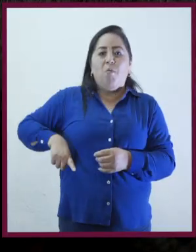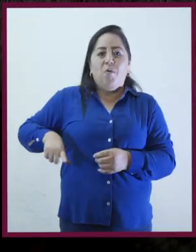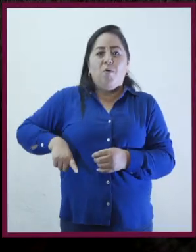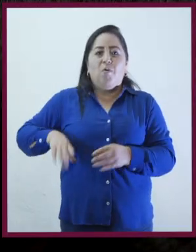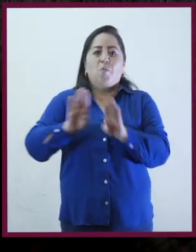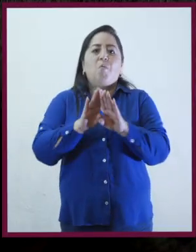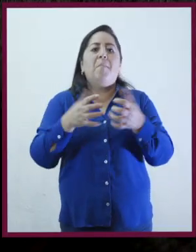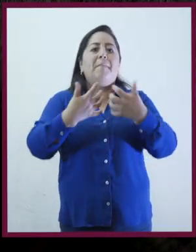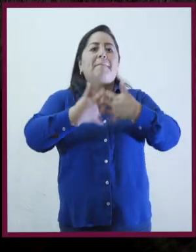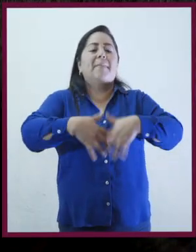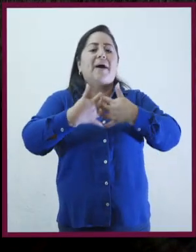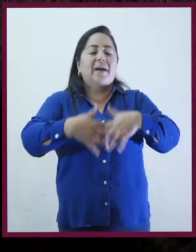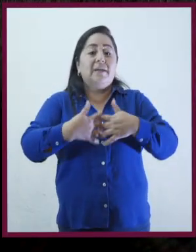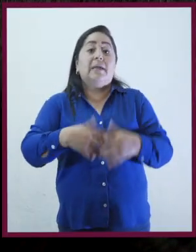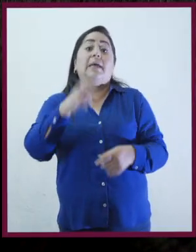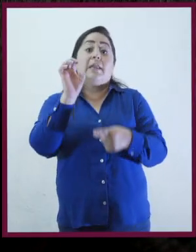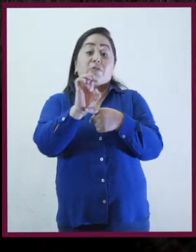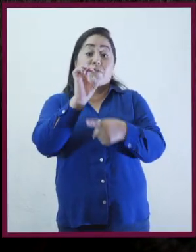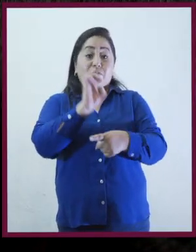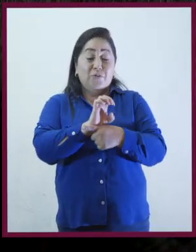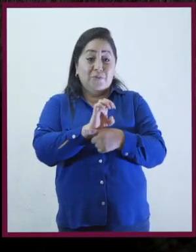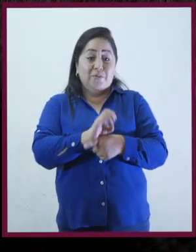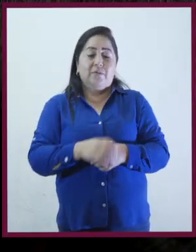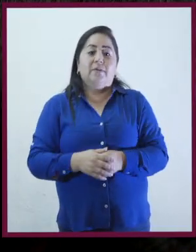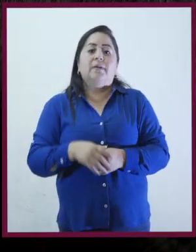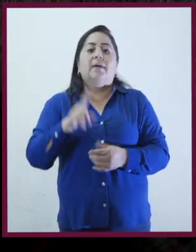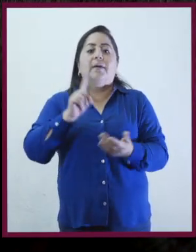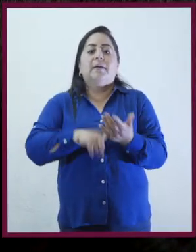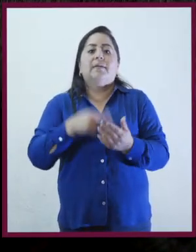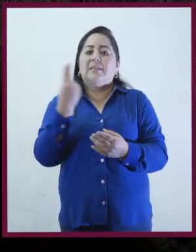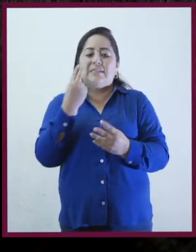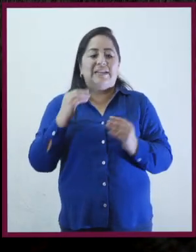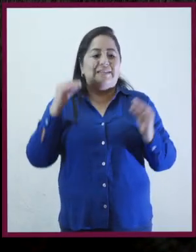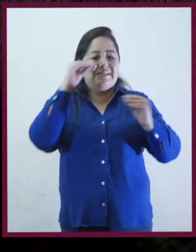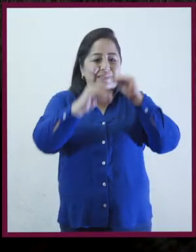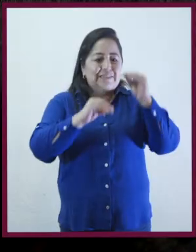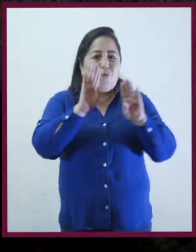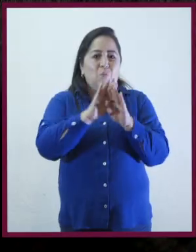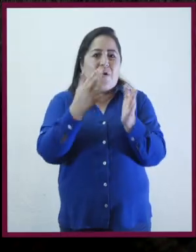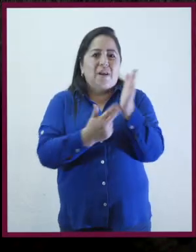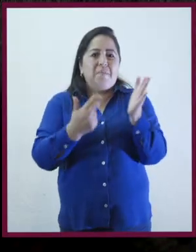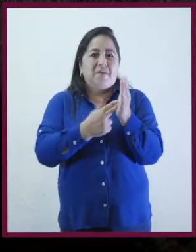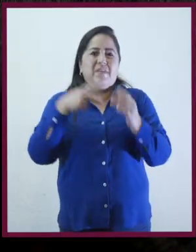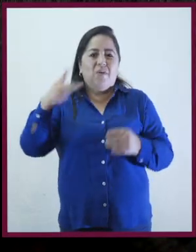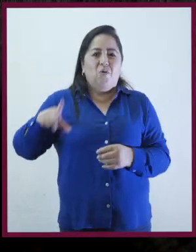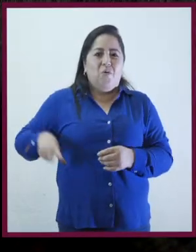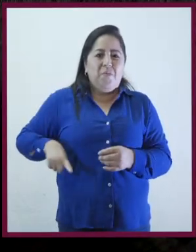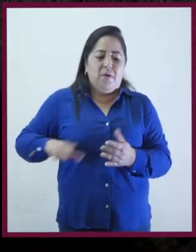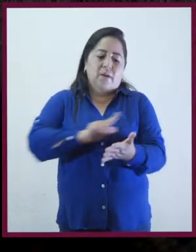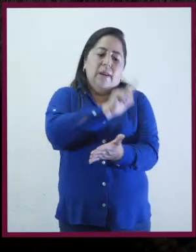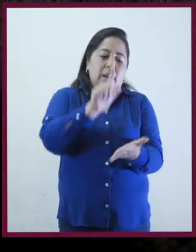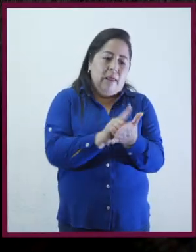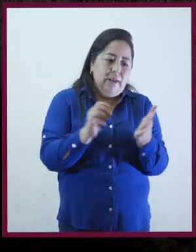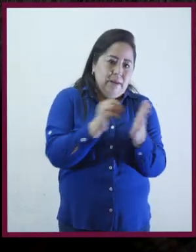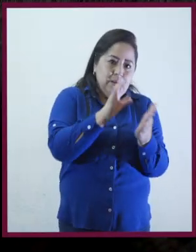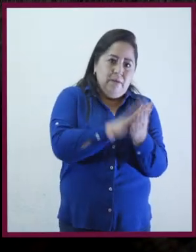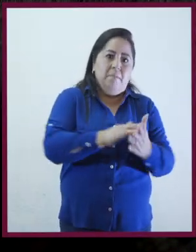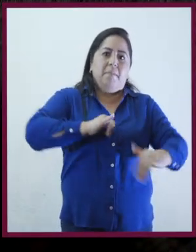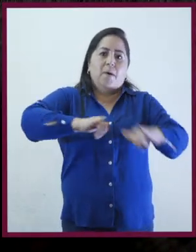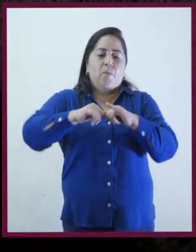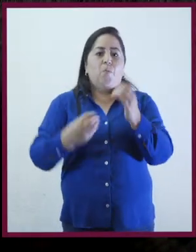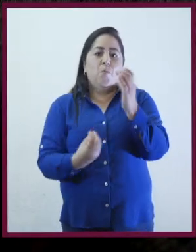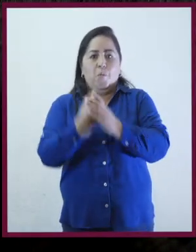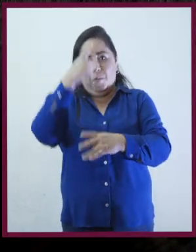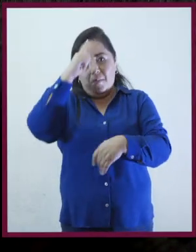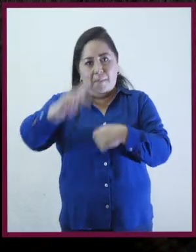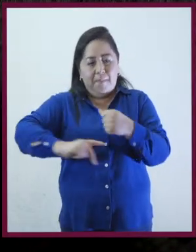una máquina. Y entonces había que construir herramientas de gobierno, leyes de gobierno, un mapa nuevo para